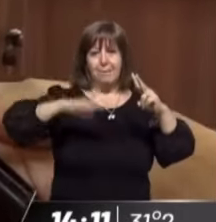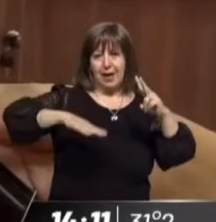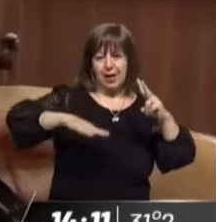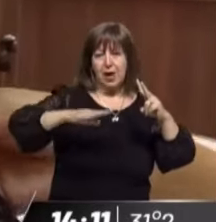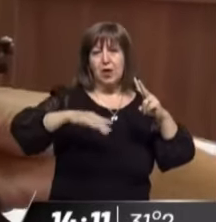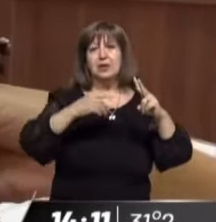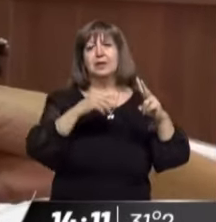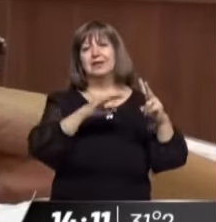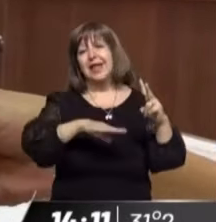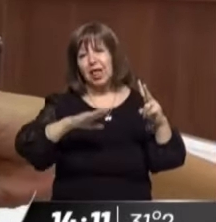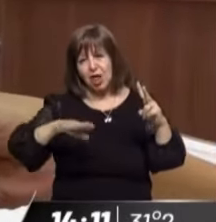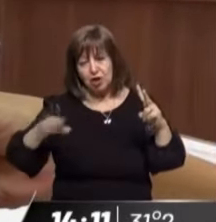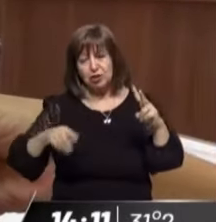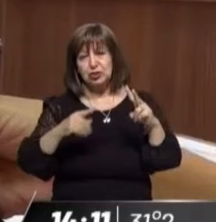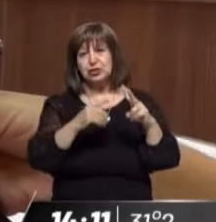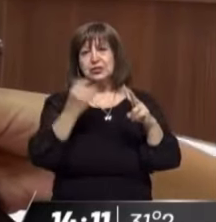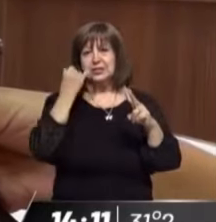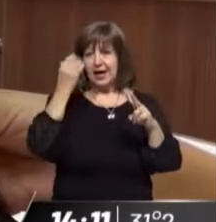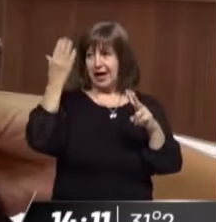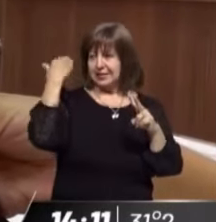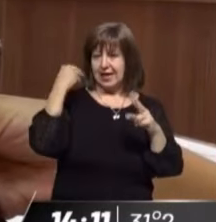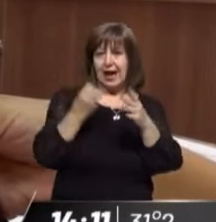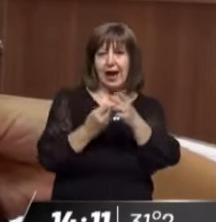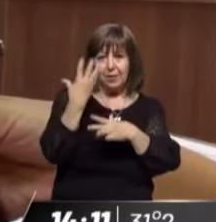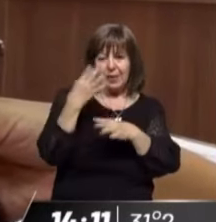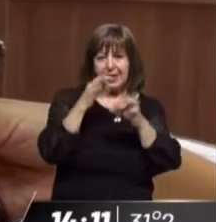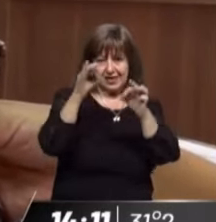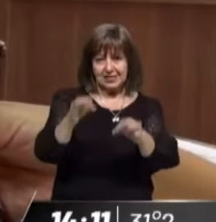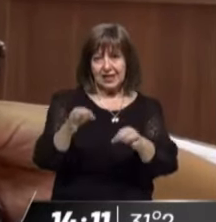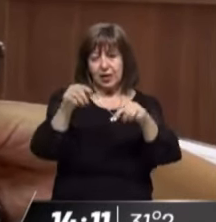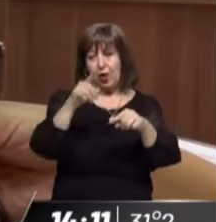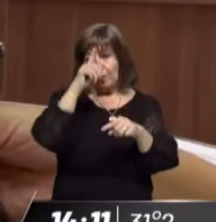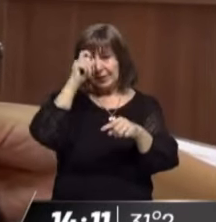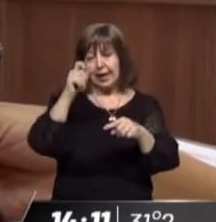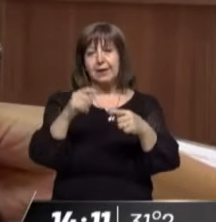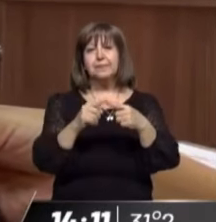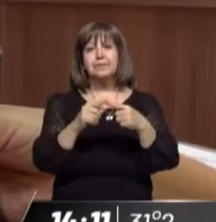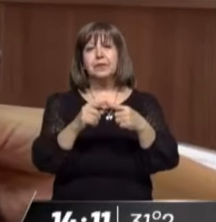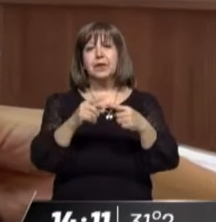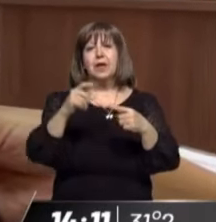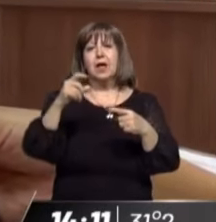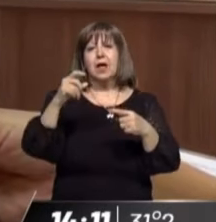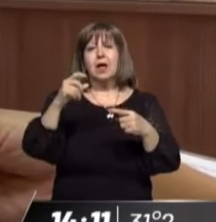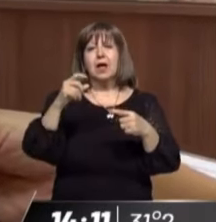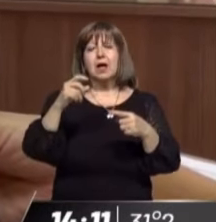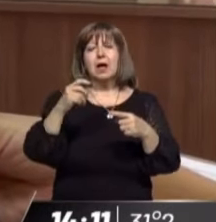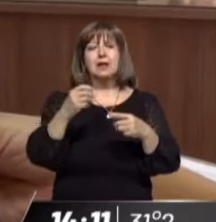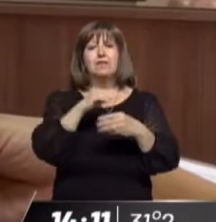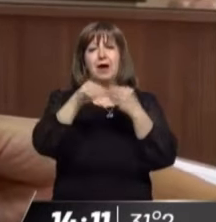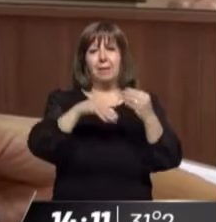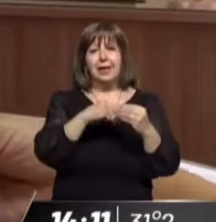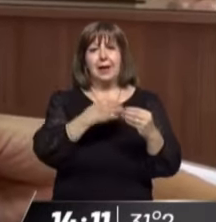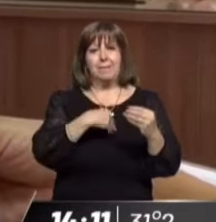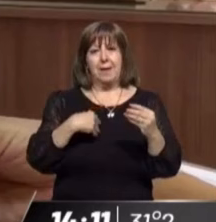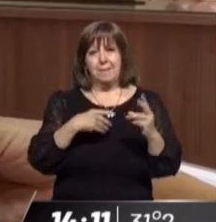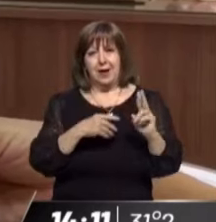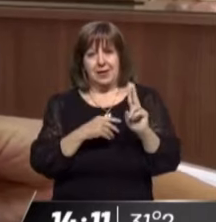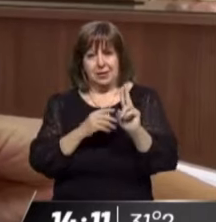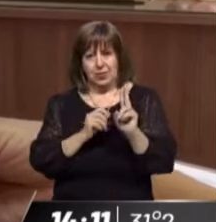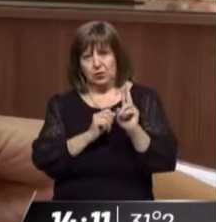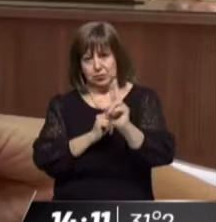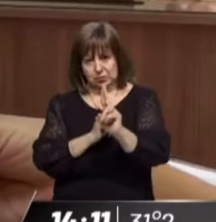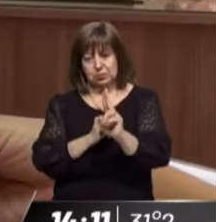pacientes pediátricos que ingresaron en la mañana de ayer al hospital. Fueron traídos por un familiar, por la madre,